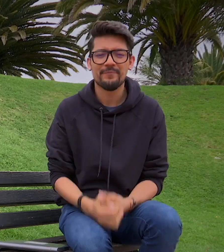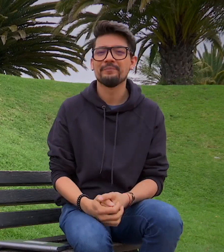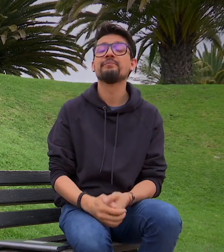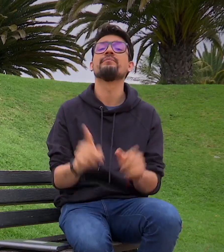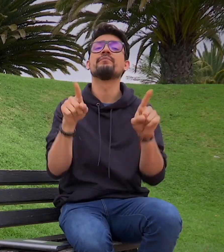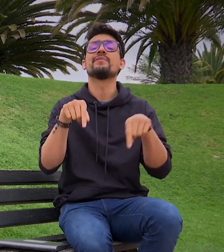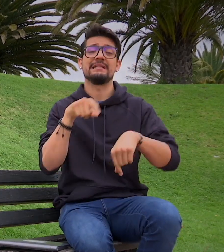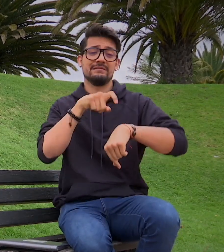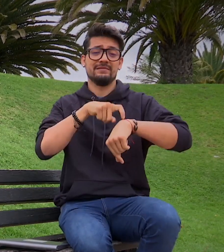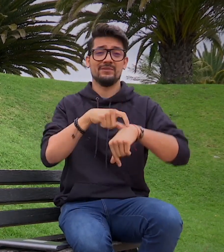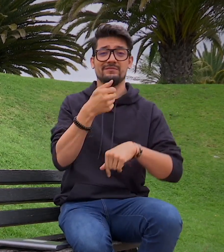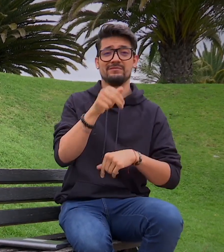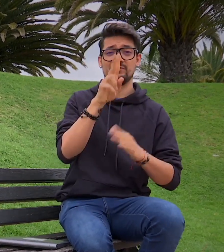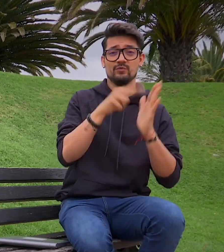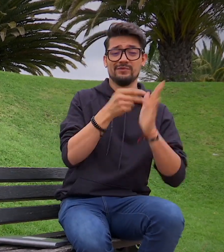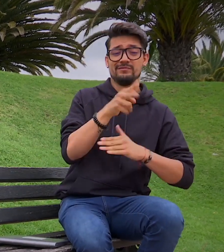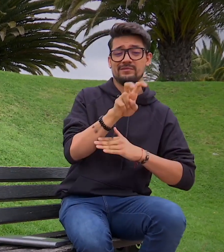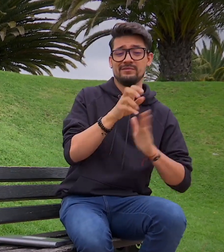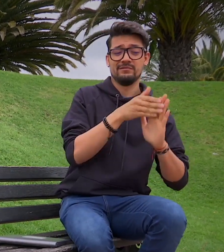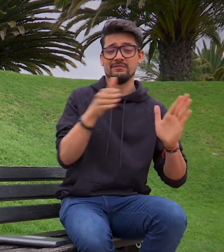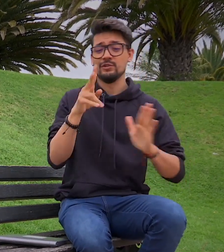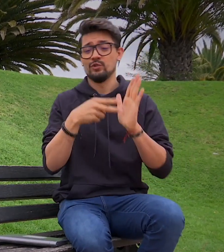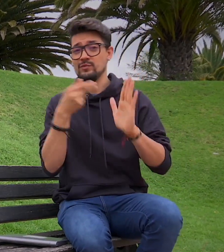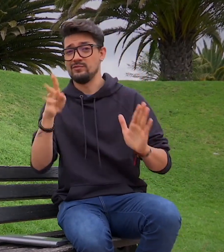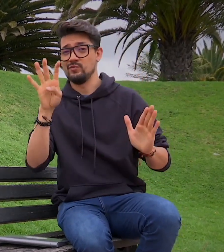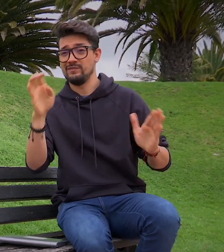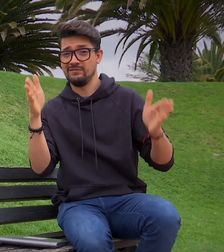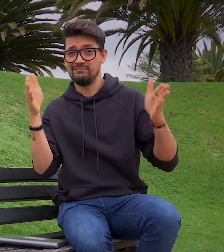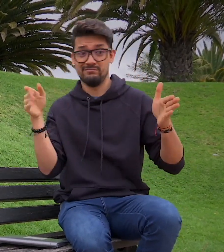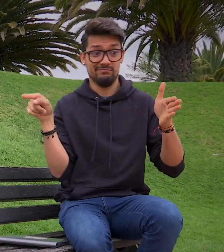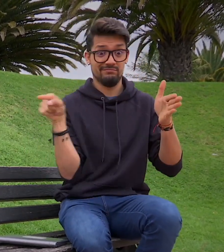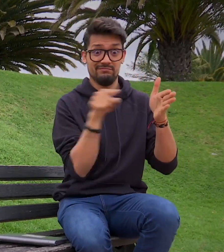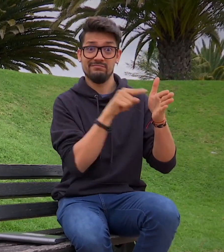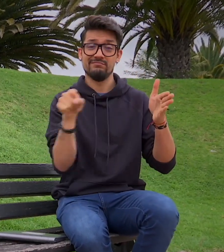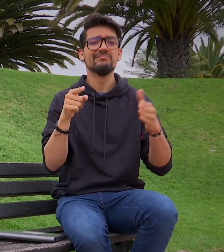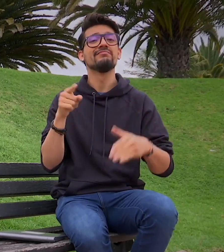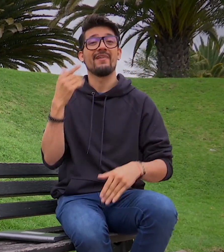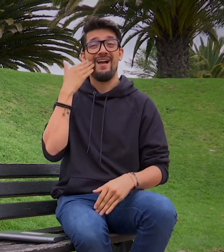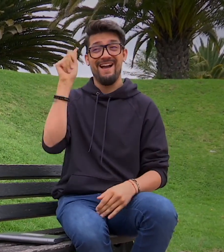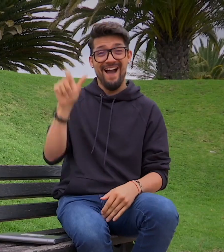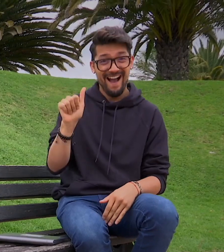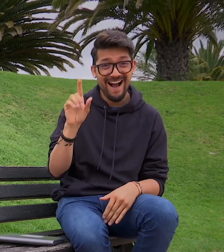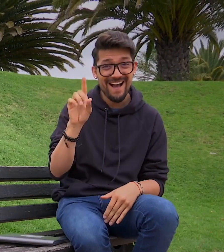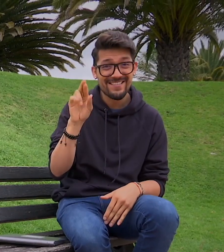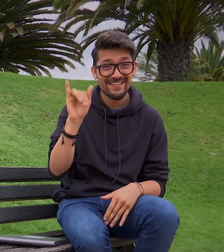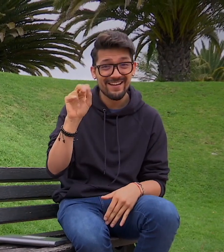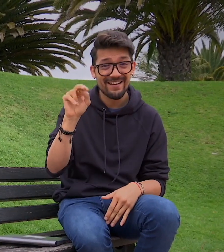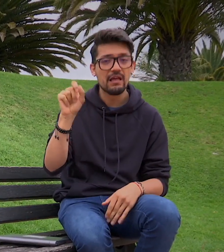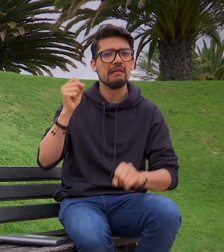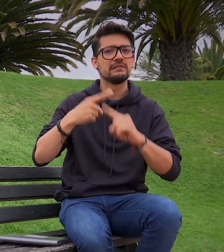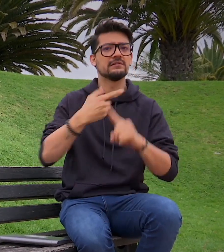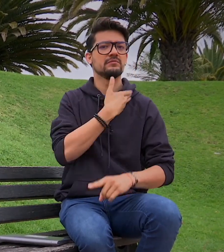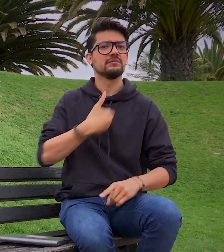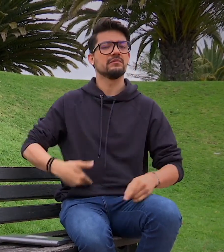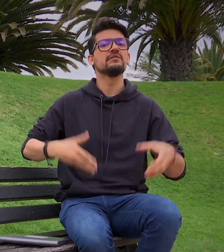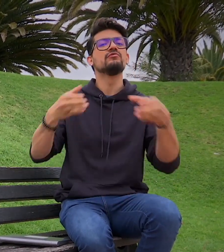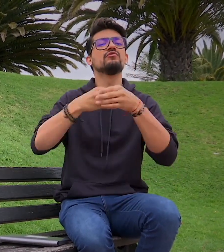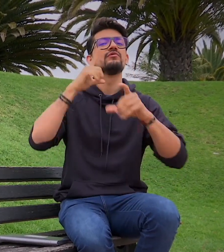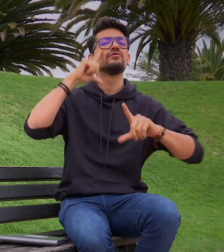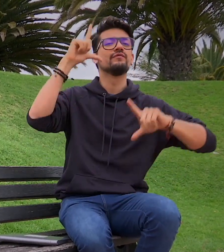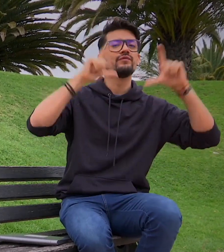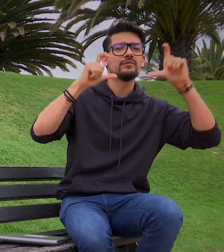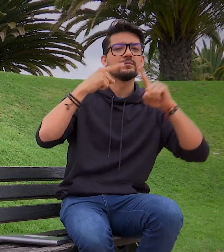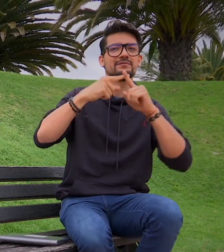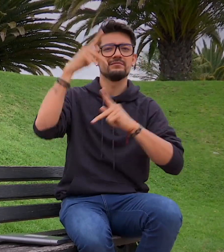continuaremos conversando con Adriana Bernal. Entre 2017 y 2019, Adriana fue presidente